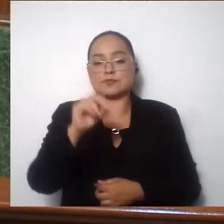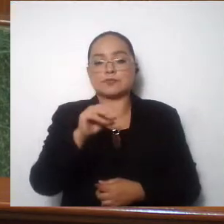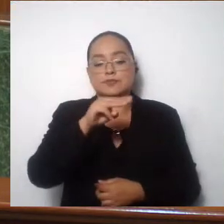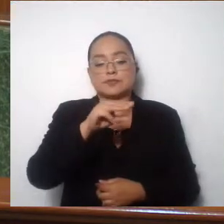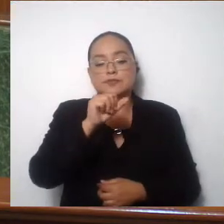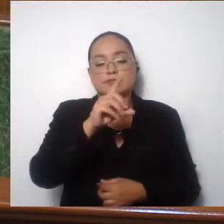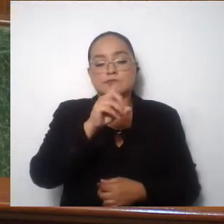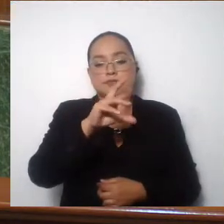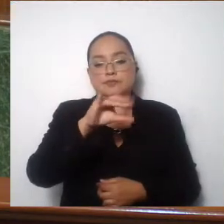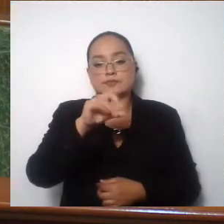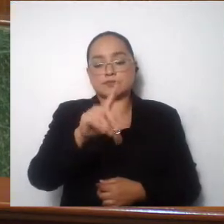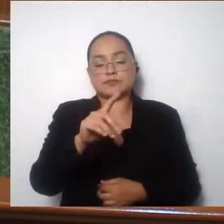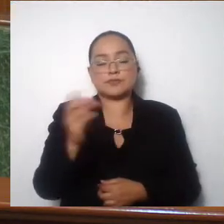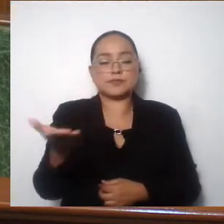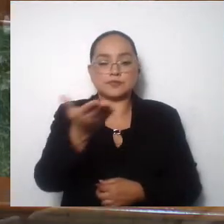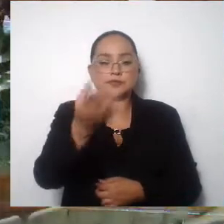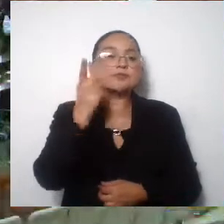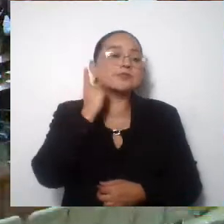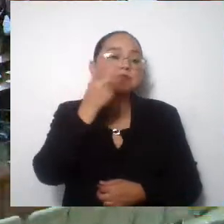tiene el uso de la voz.